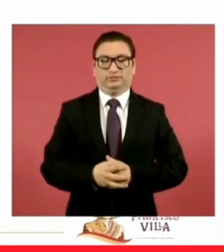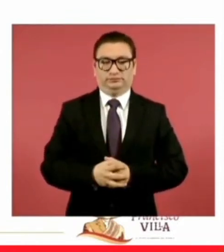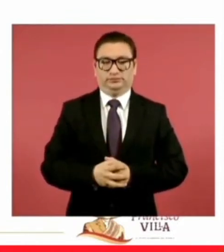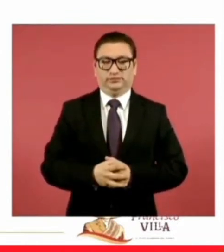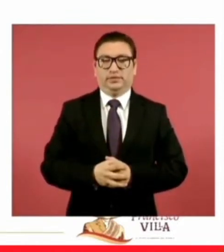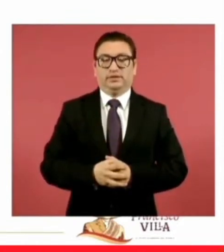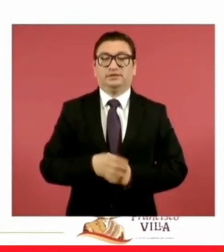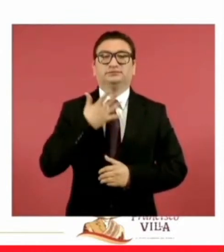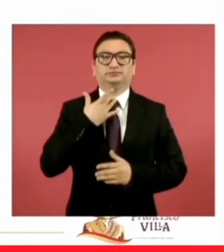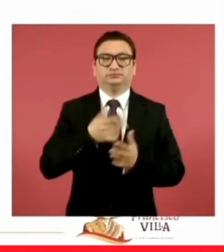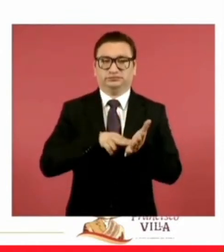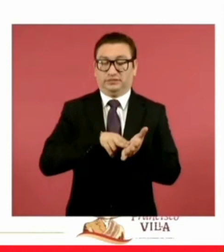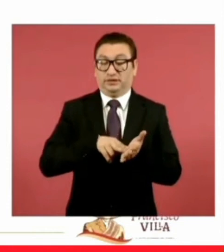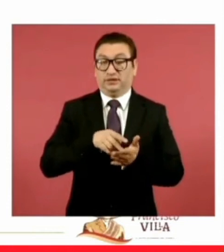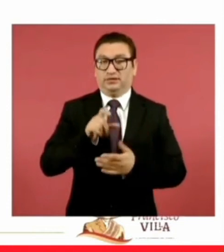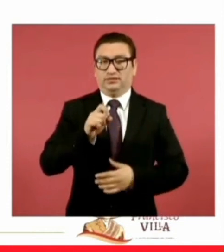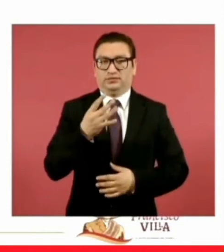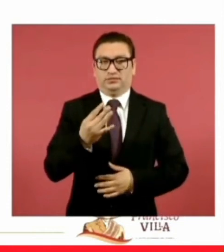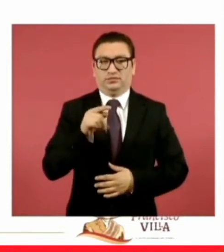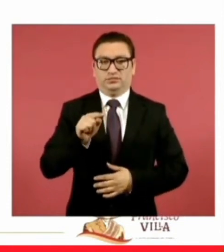$24.54 y el diésel en